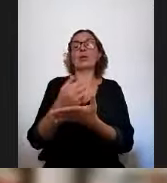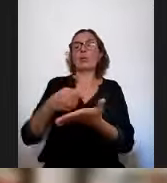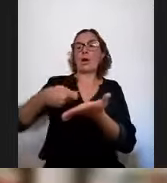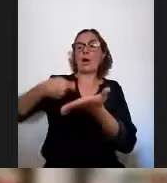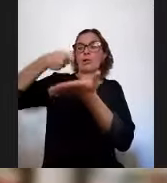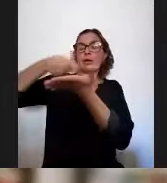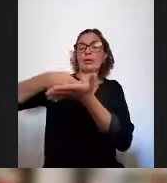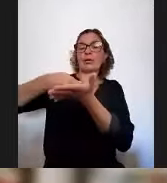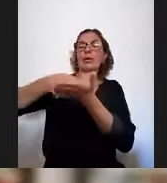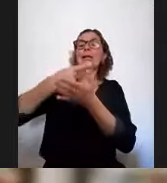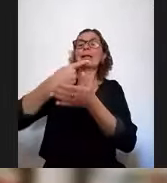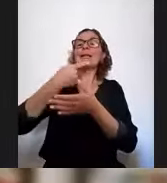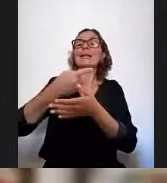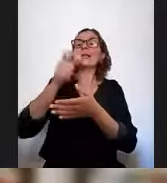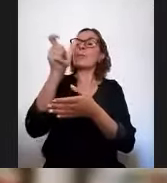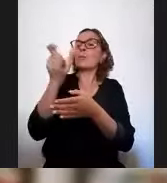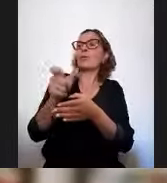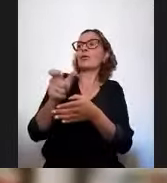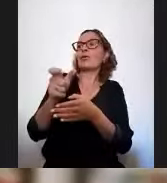ángeles, personas que